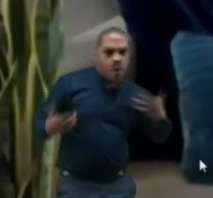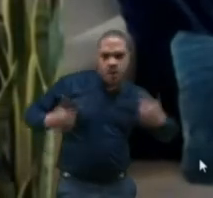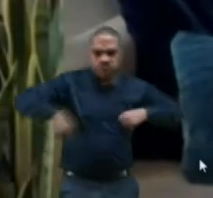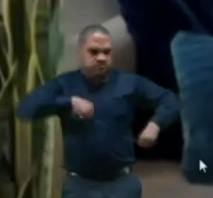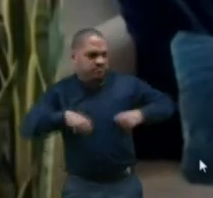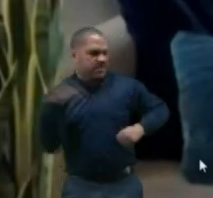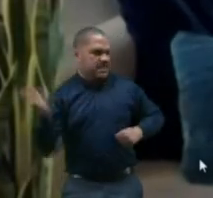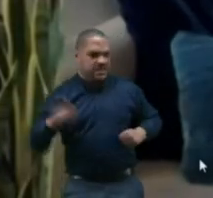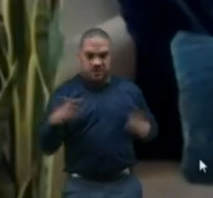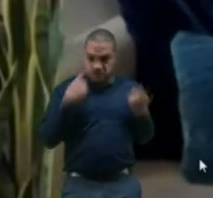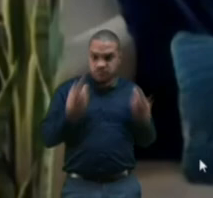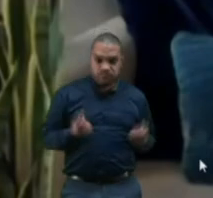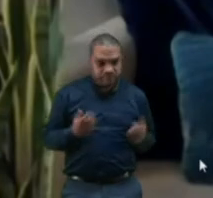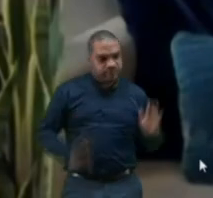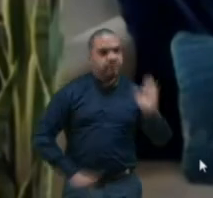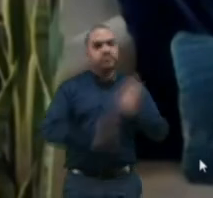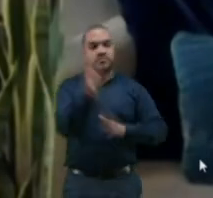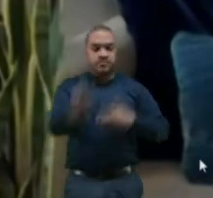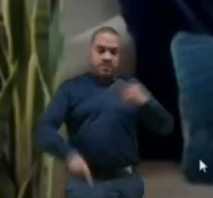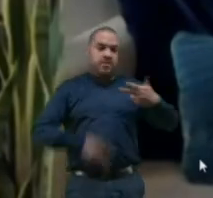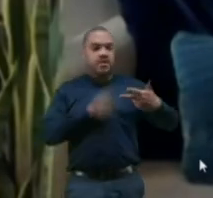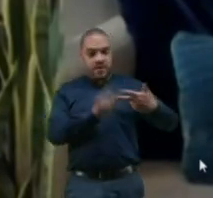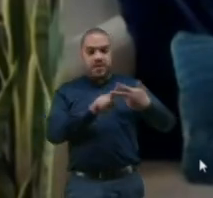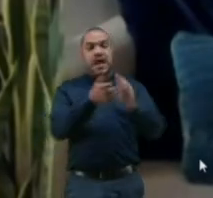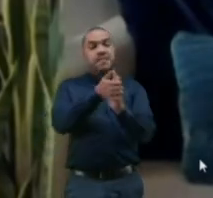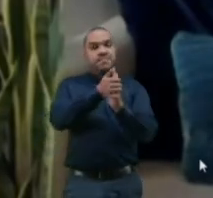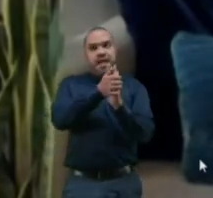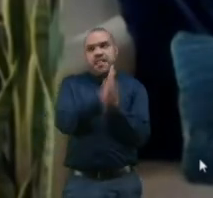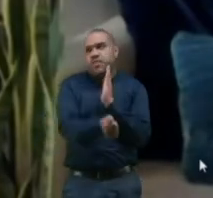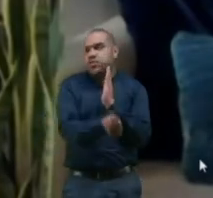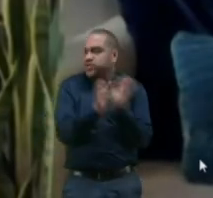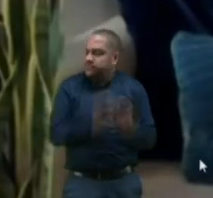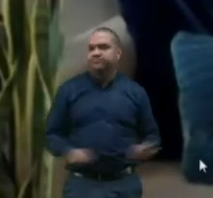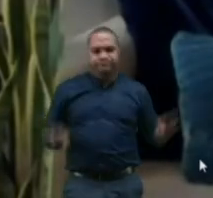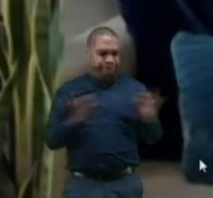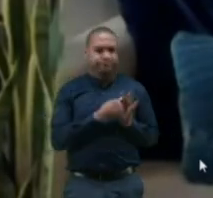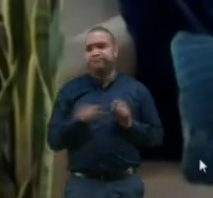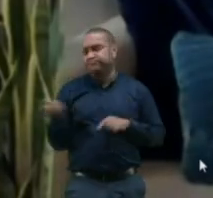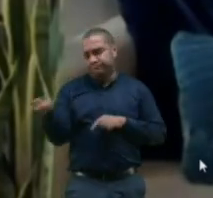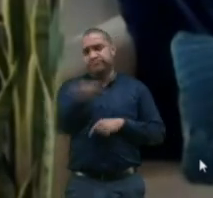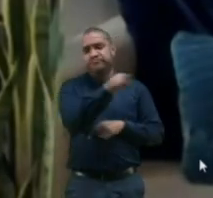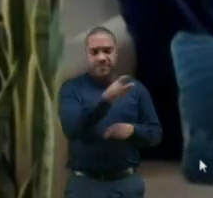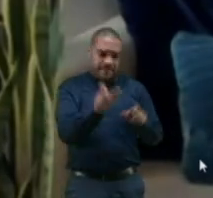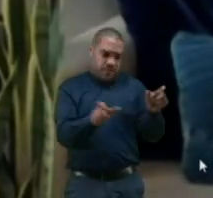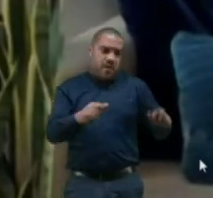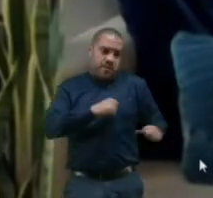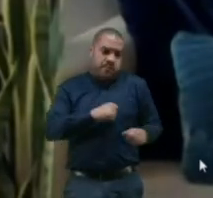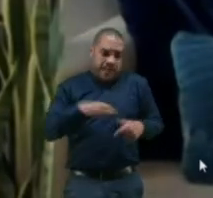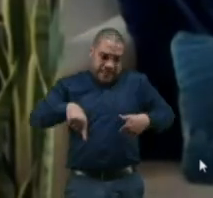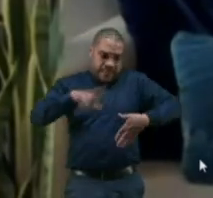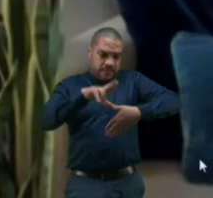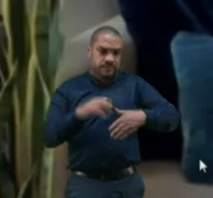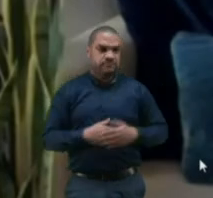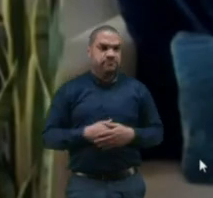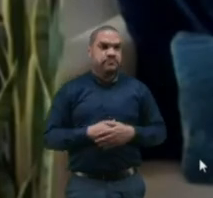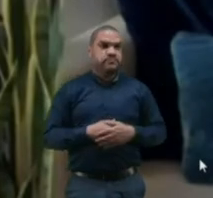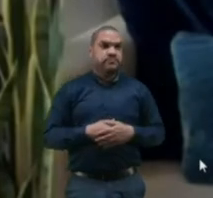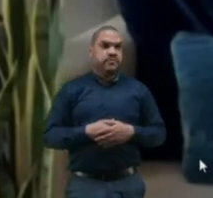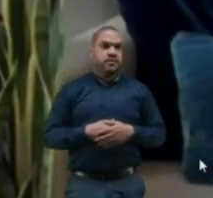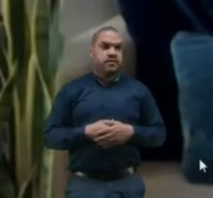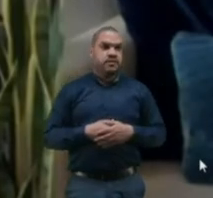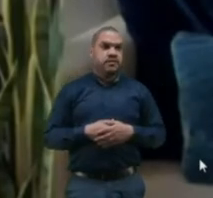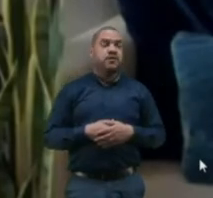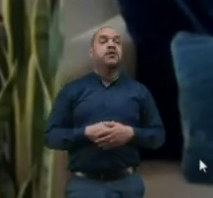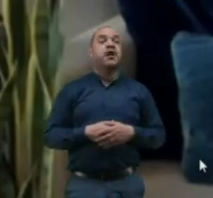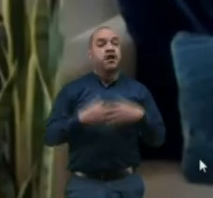y obviamente el talento que siempre ha existido y me parece que en estos momentos hay más énfasis en la región